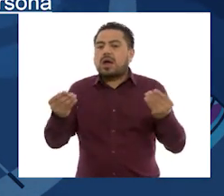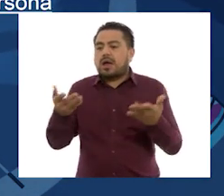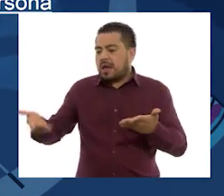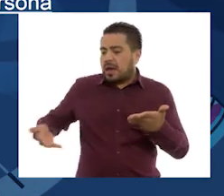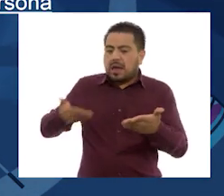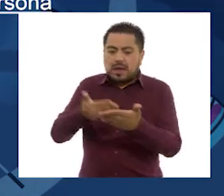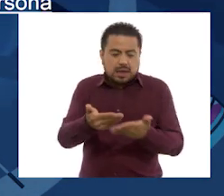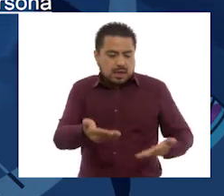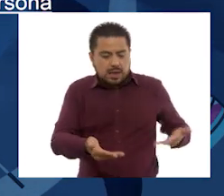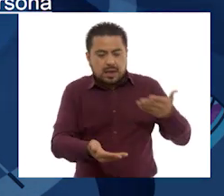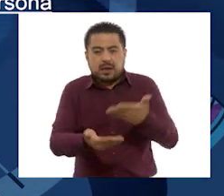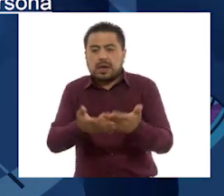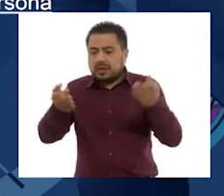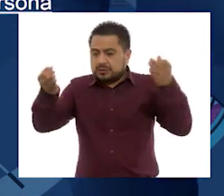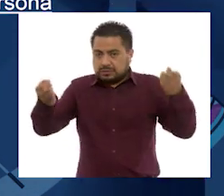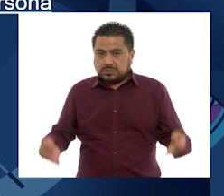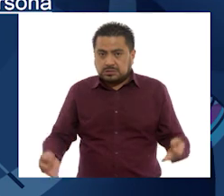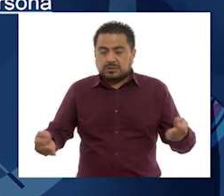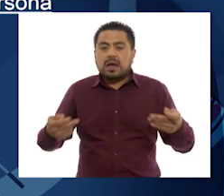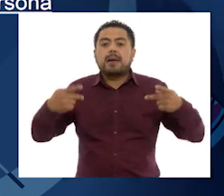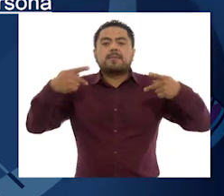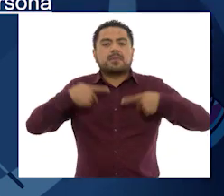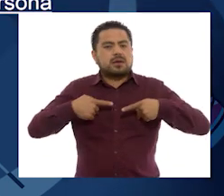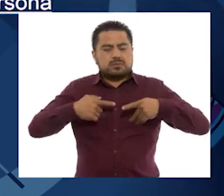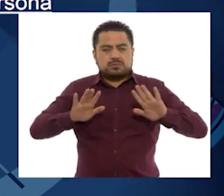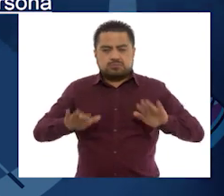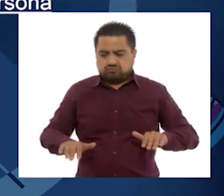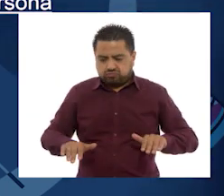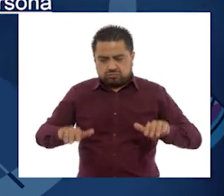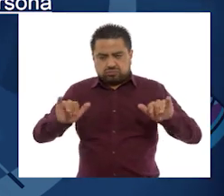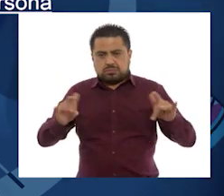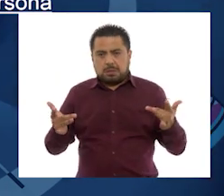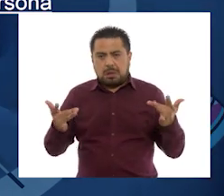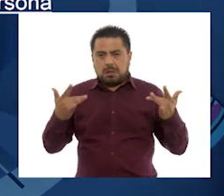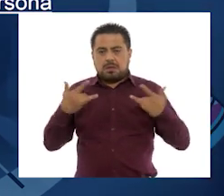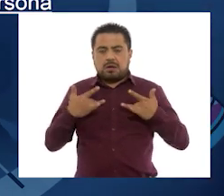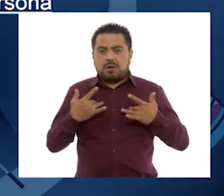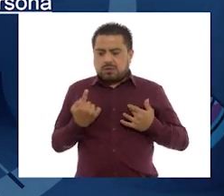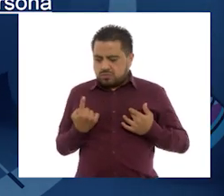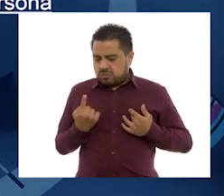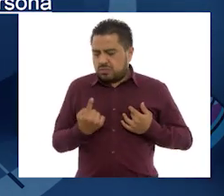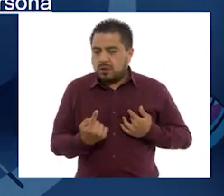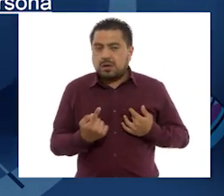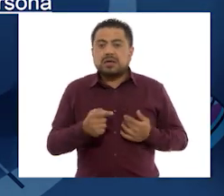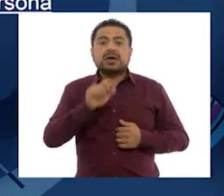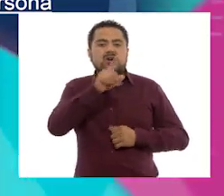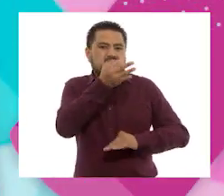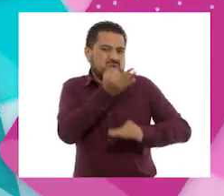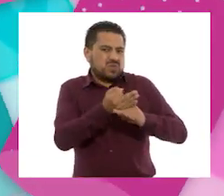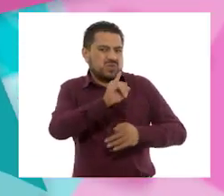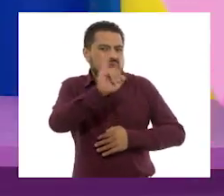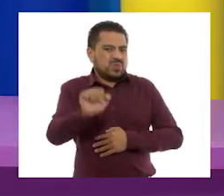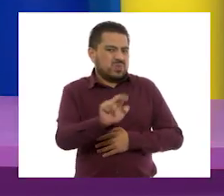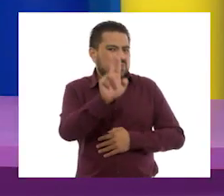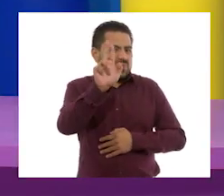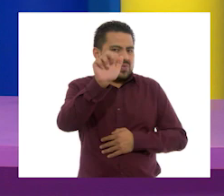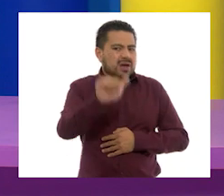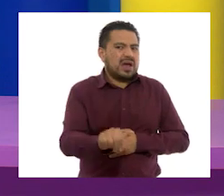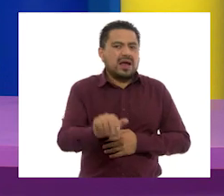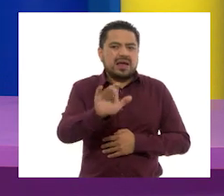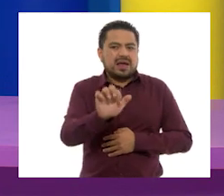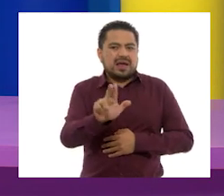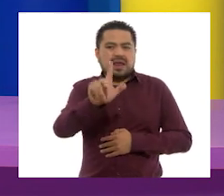pueden aceptar. Esta persona será imparcial. Claro, claro. En nuestro caso fue Juan Carlos. La verdad es